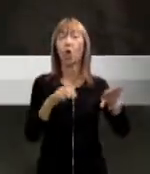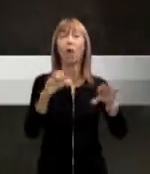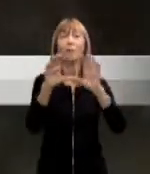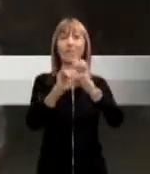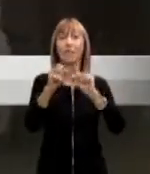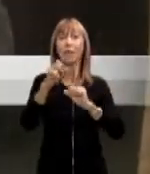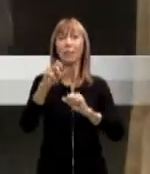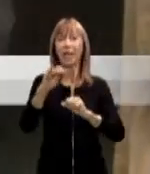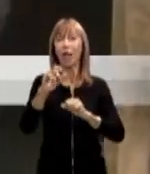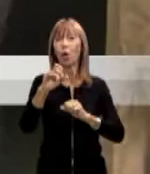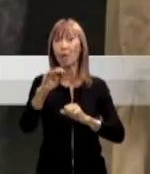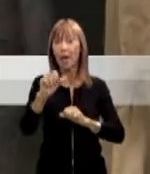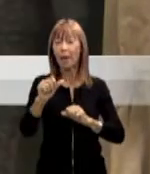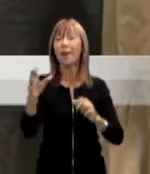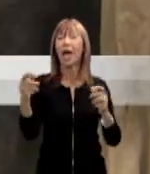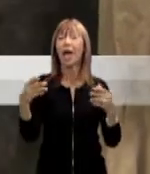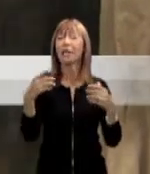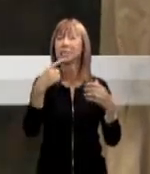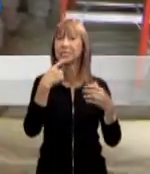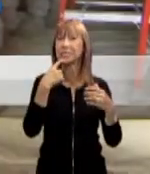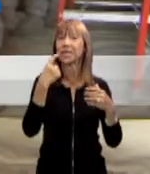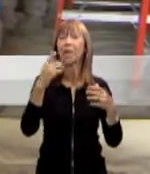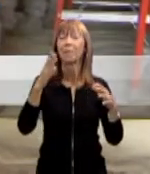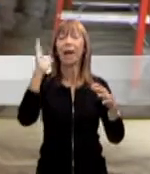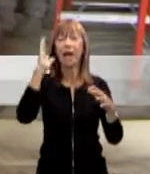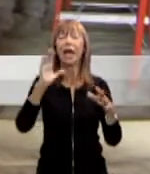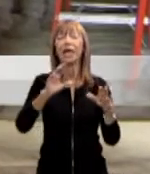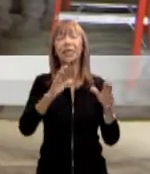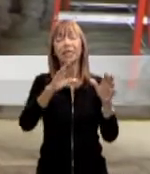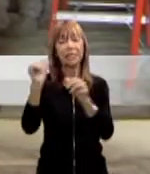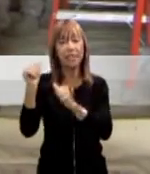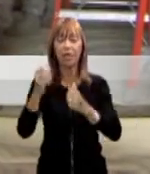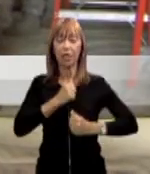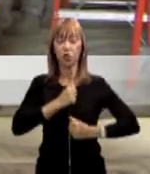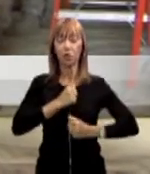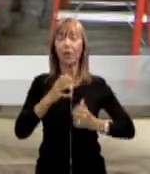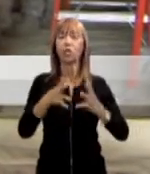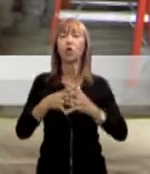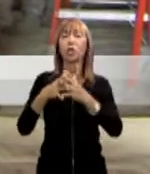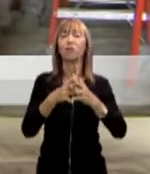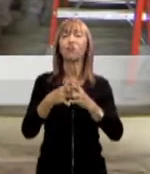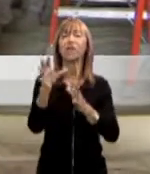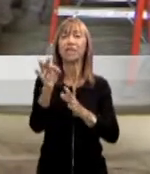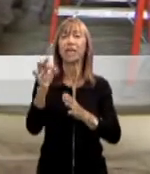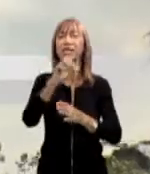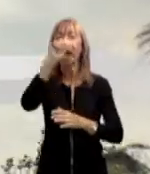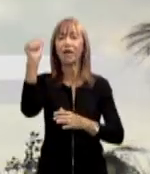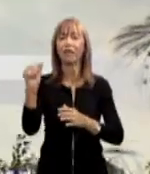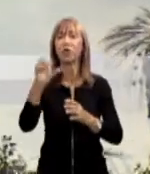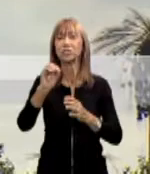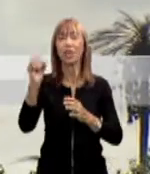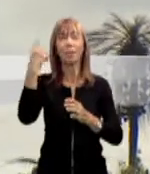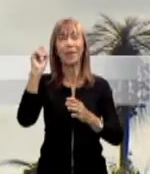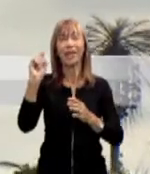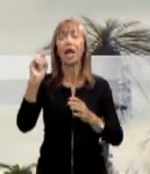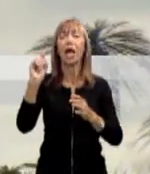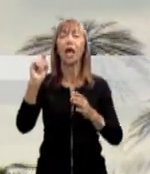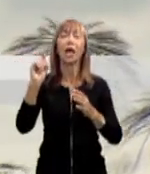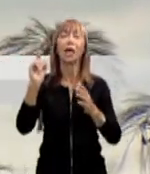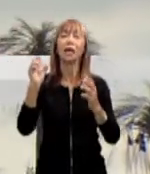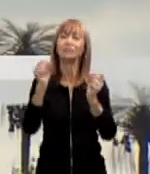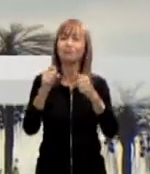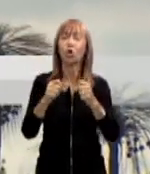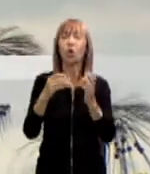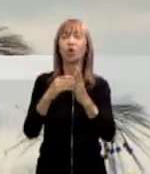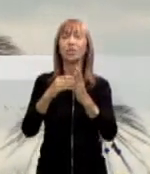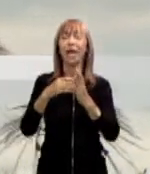Barack Obama adelantó sus planes de retirar las tropas estadounidenses que fueron asignadas en África Occidental para luchar contra el brote de ébola.